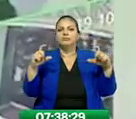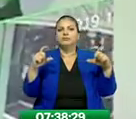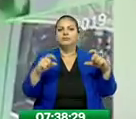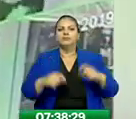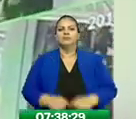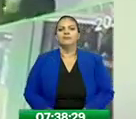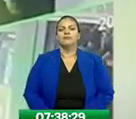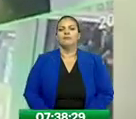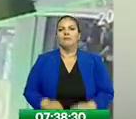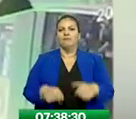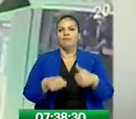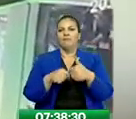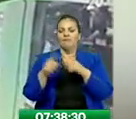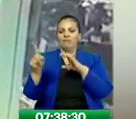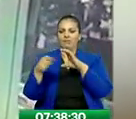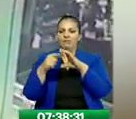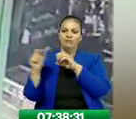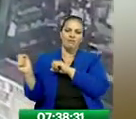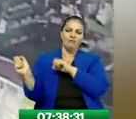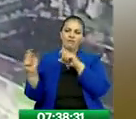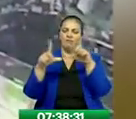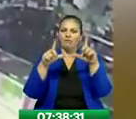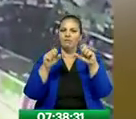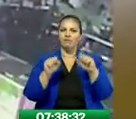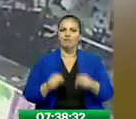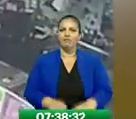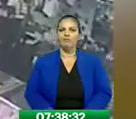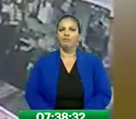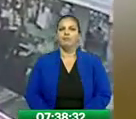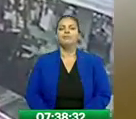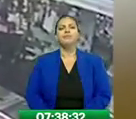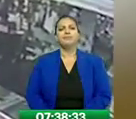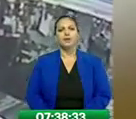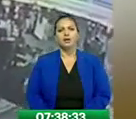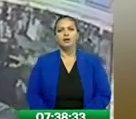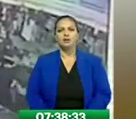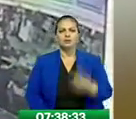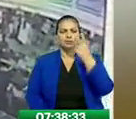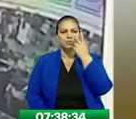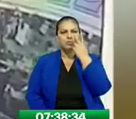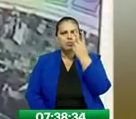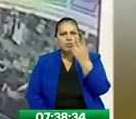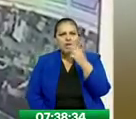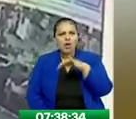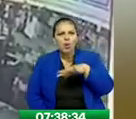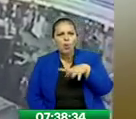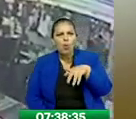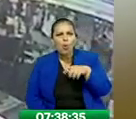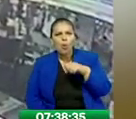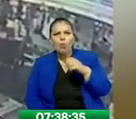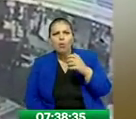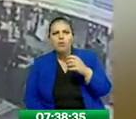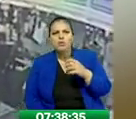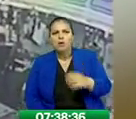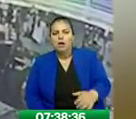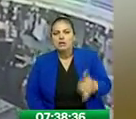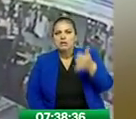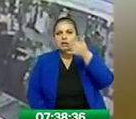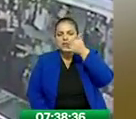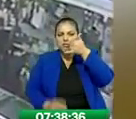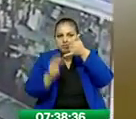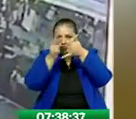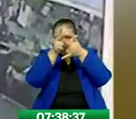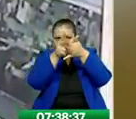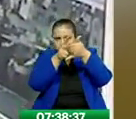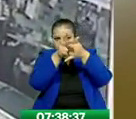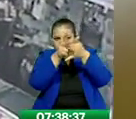poder compartirlo con nuestros televidentes. Recuerde, usted es nuestro reportero de campo, usted graba los sucesos y